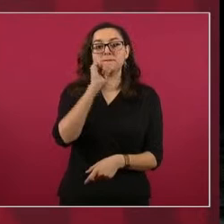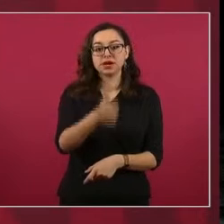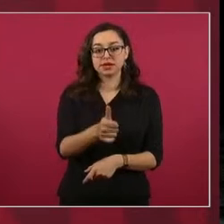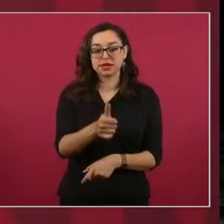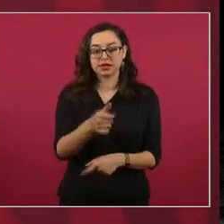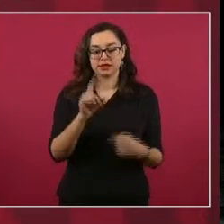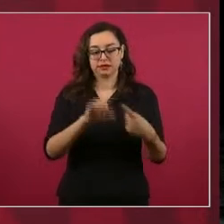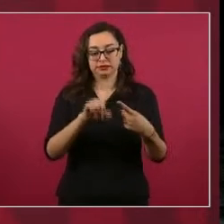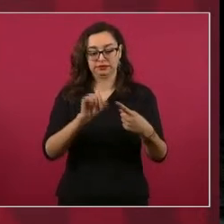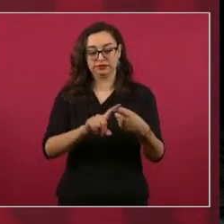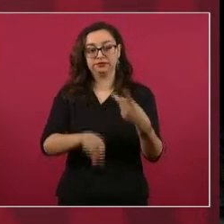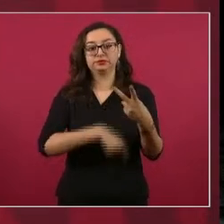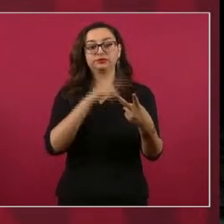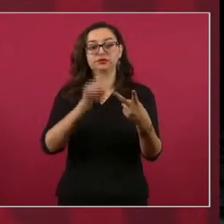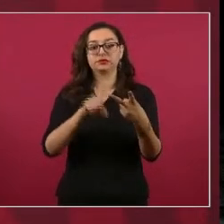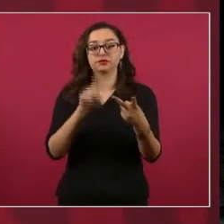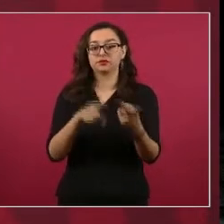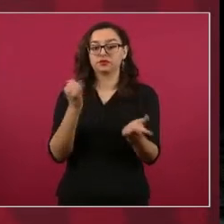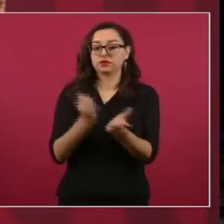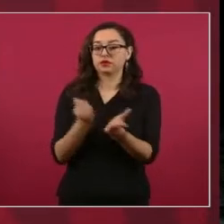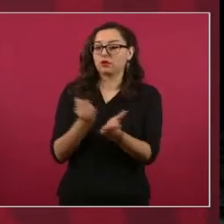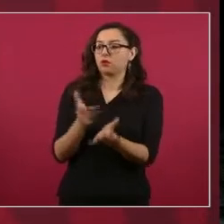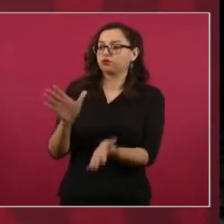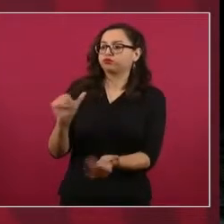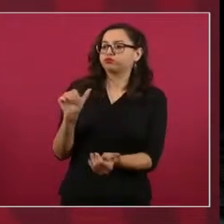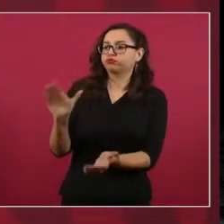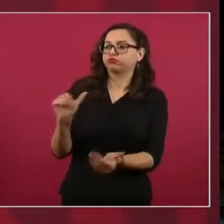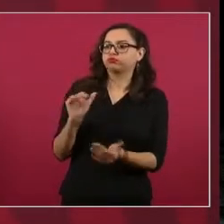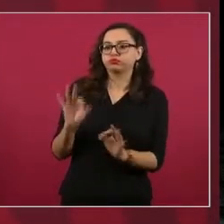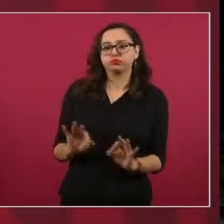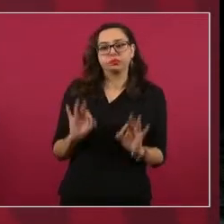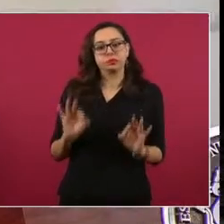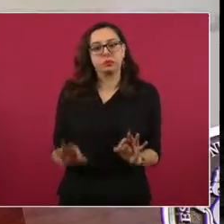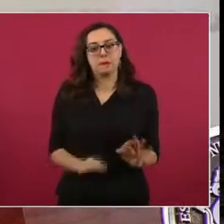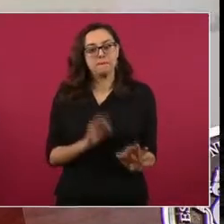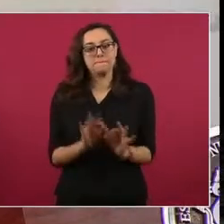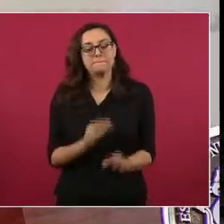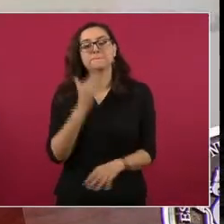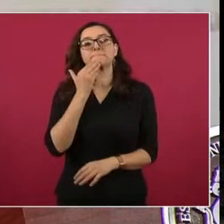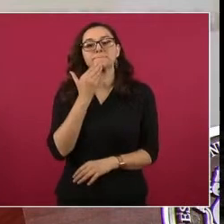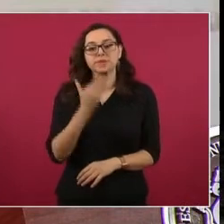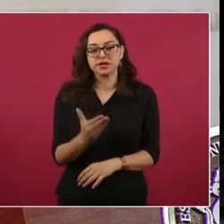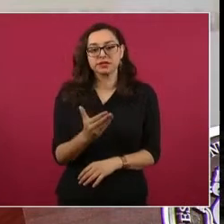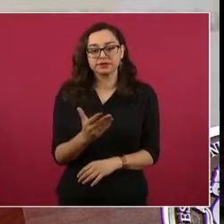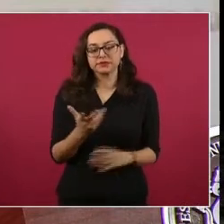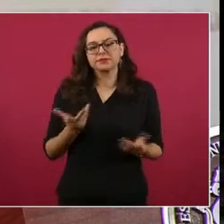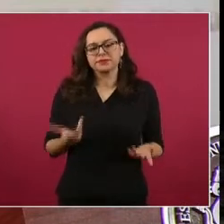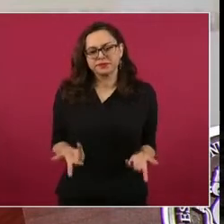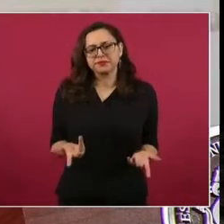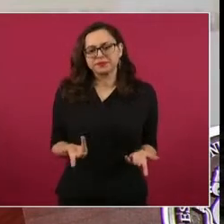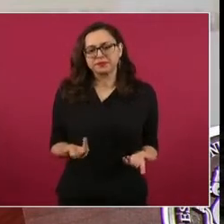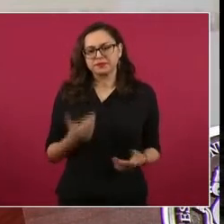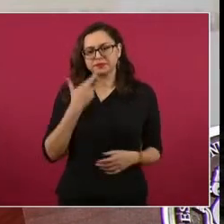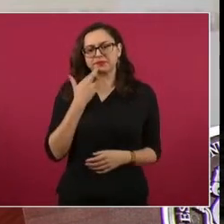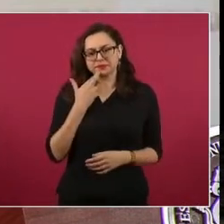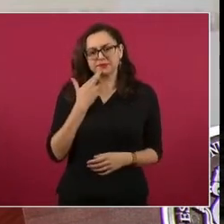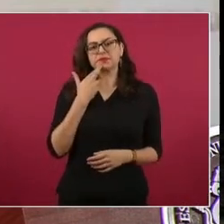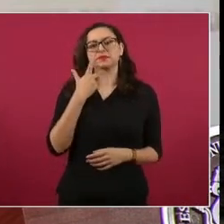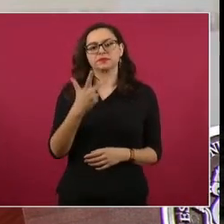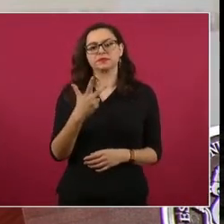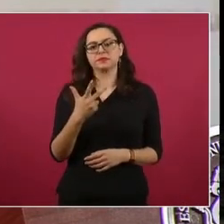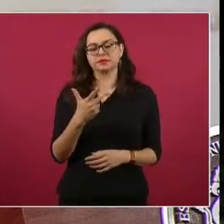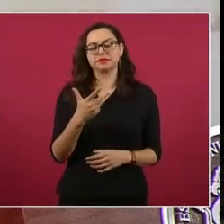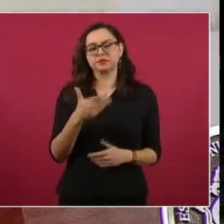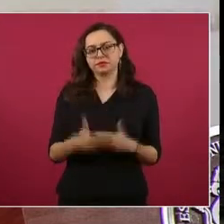recaudación entonces tenemos finanzas públicas sanas y estamos